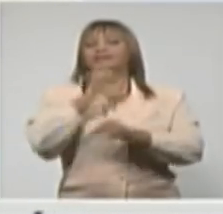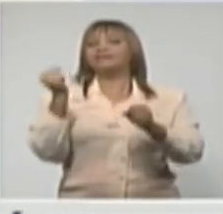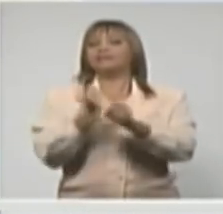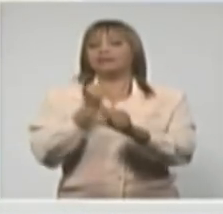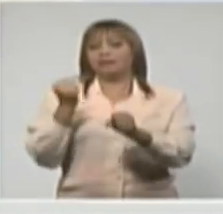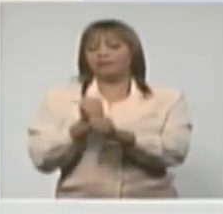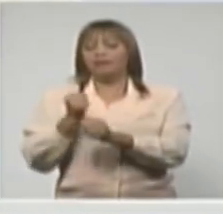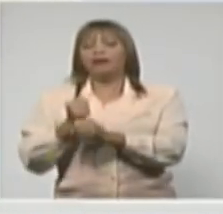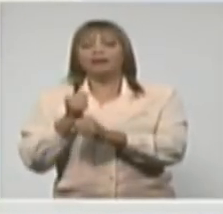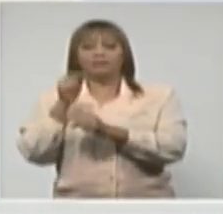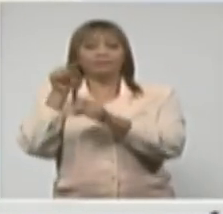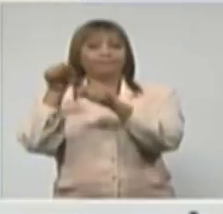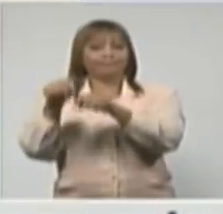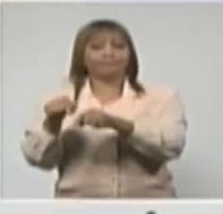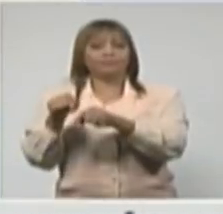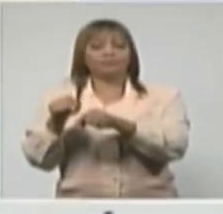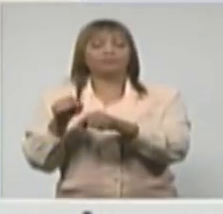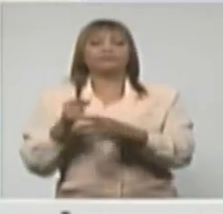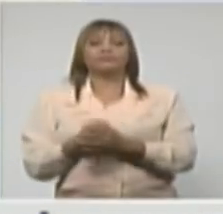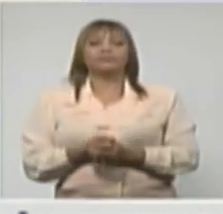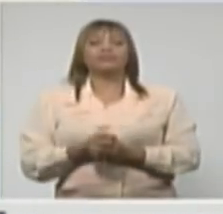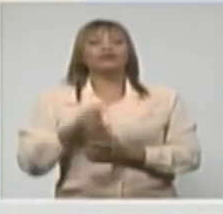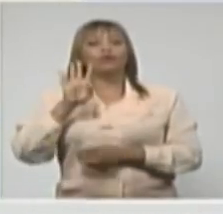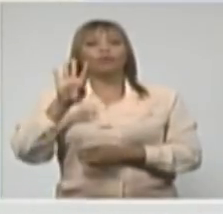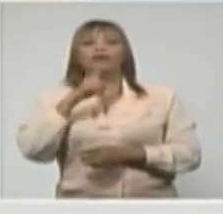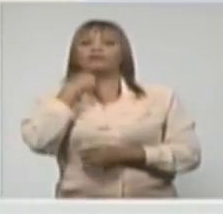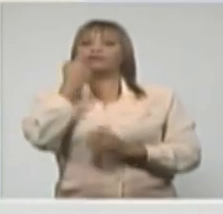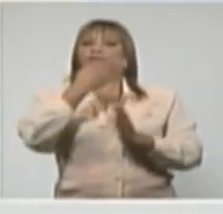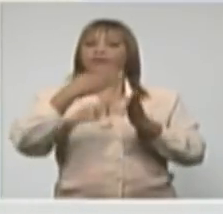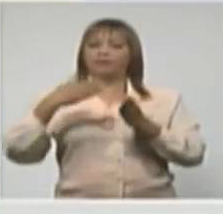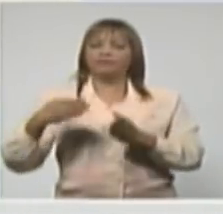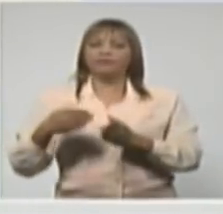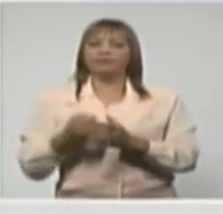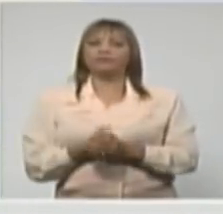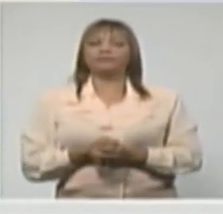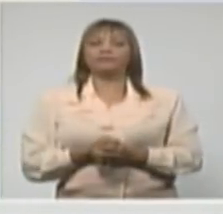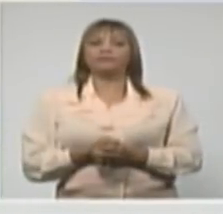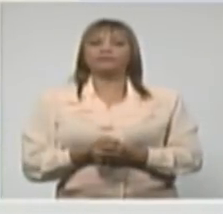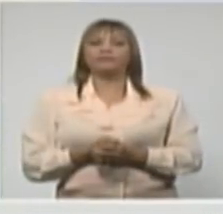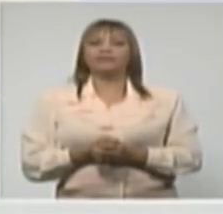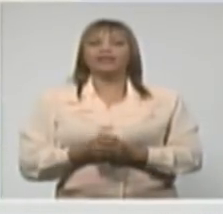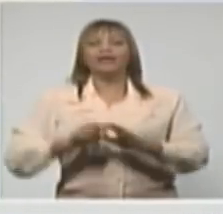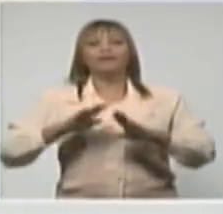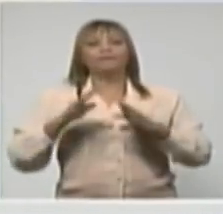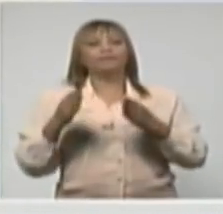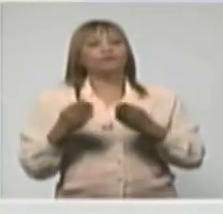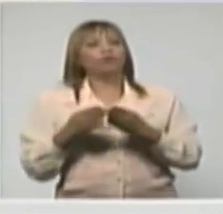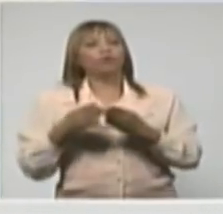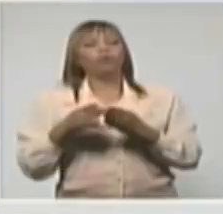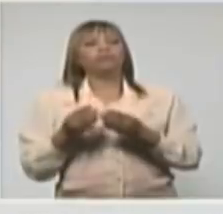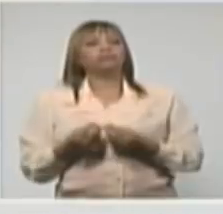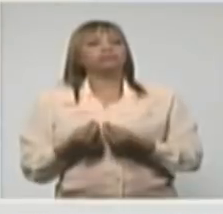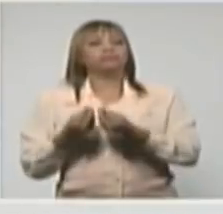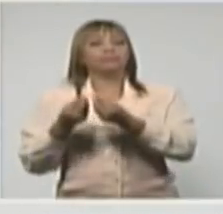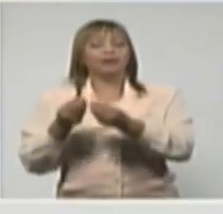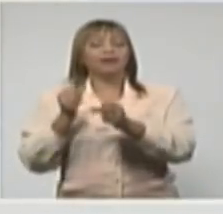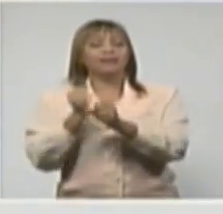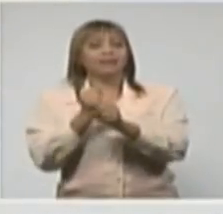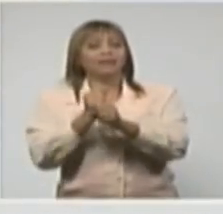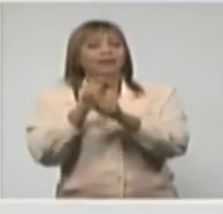lugares donde está la población más pobre, llevando nuestros conocimientos, nuestra salud,